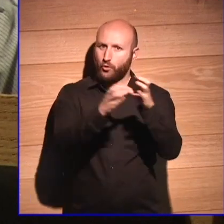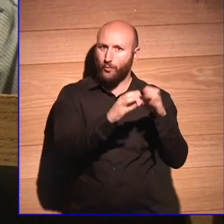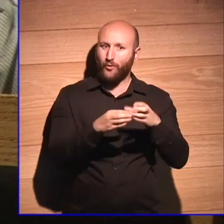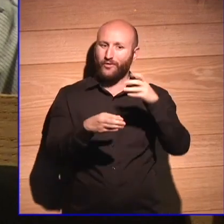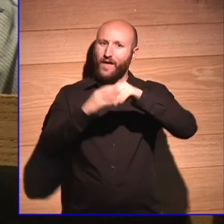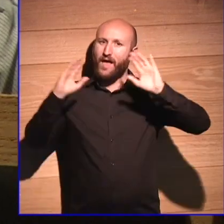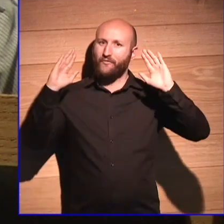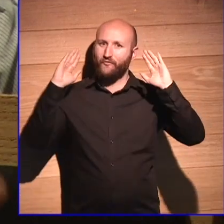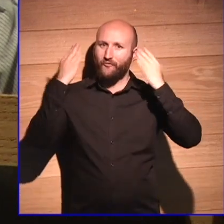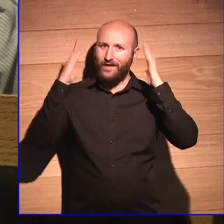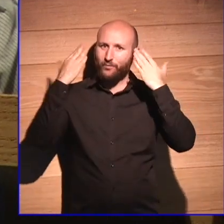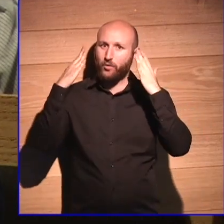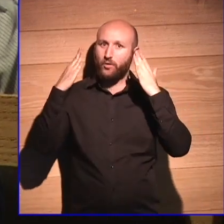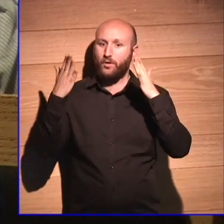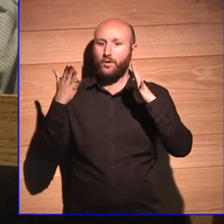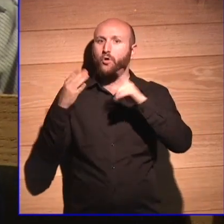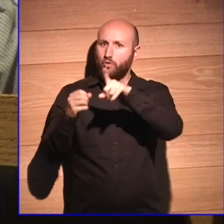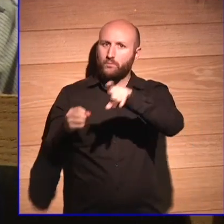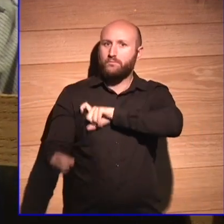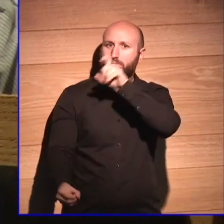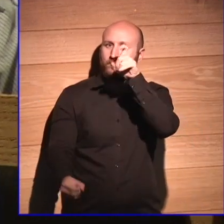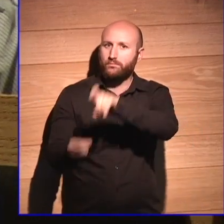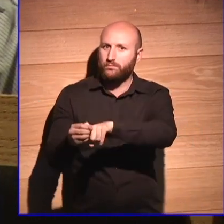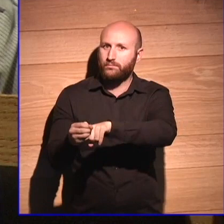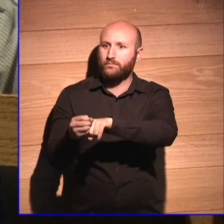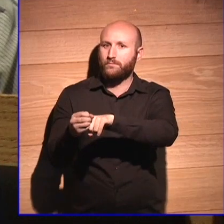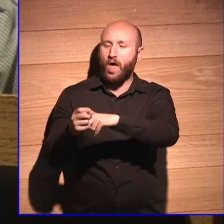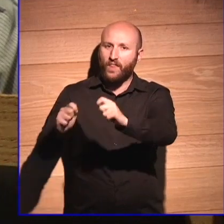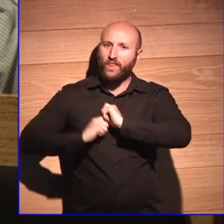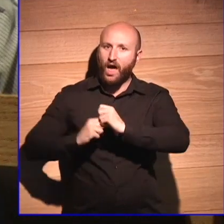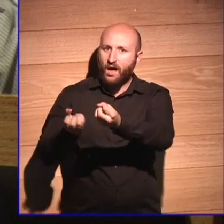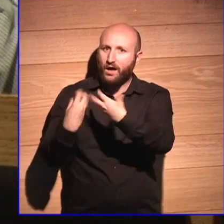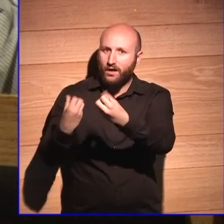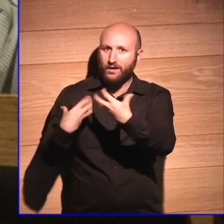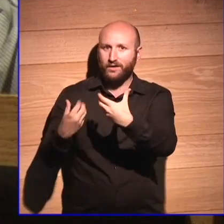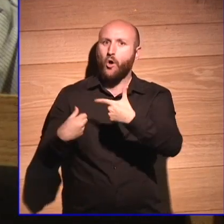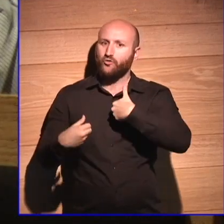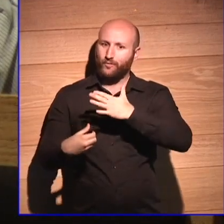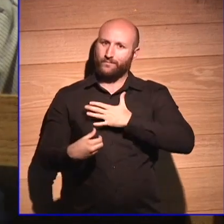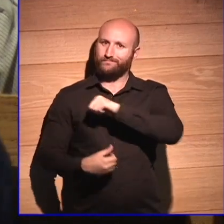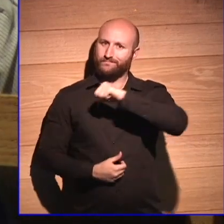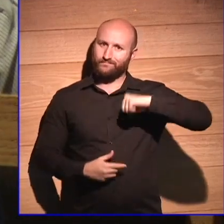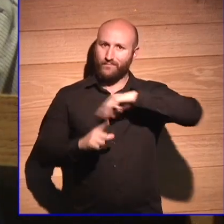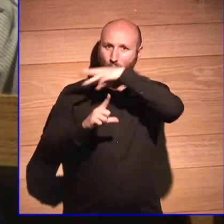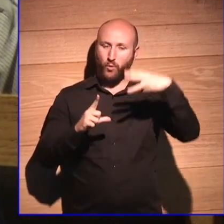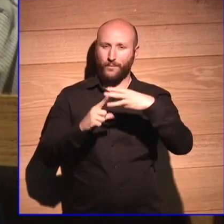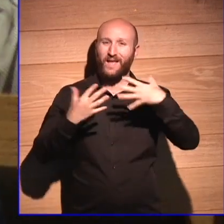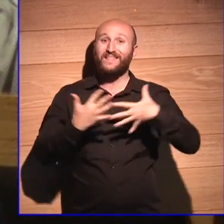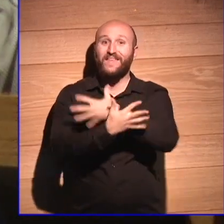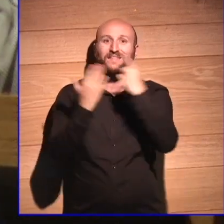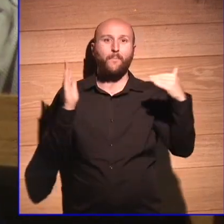Facebook donde uno se puede unir a los grupos y te mantienes informado. Vamos, yo tengo mi propia página web con 16.000